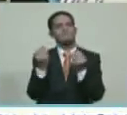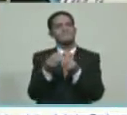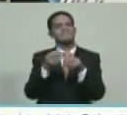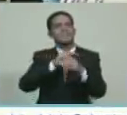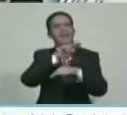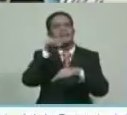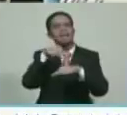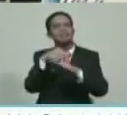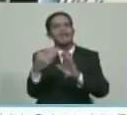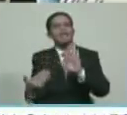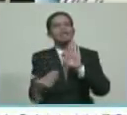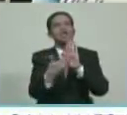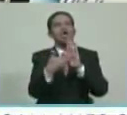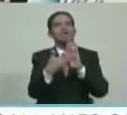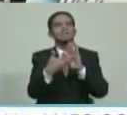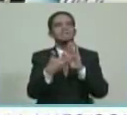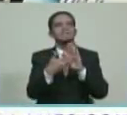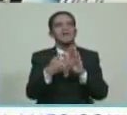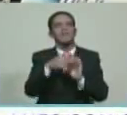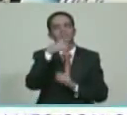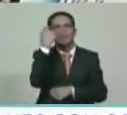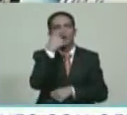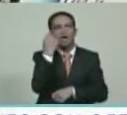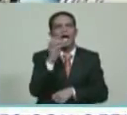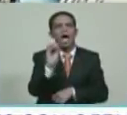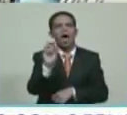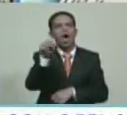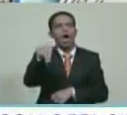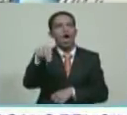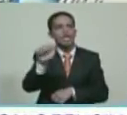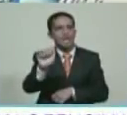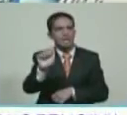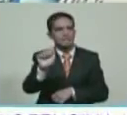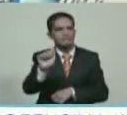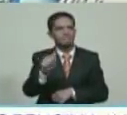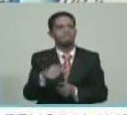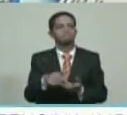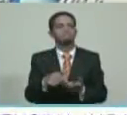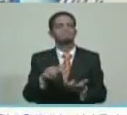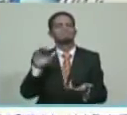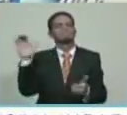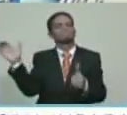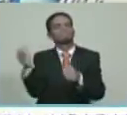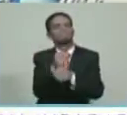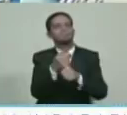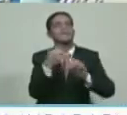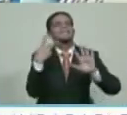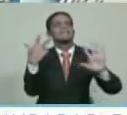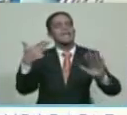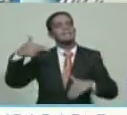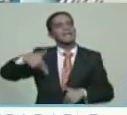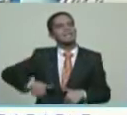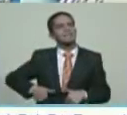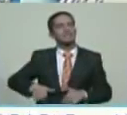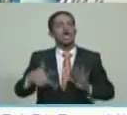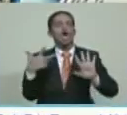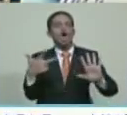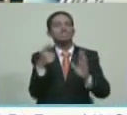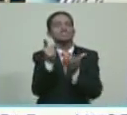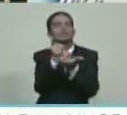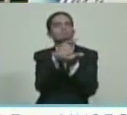Nacional Antidrogas, ONA. Se han incautado 7 armas de fuego, 8 GPS y